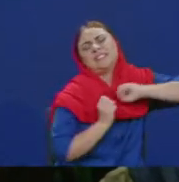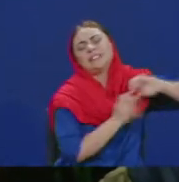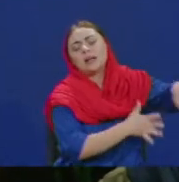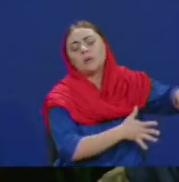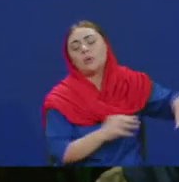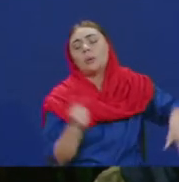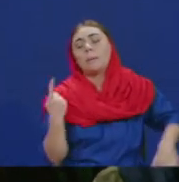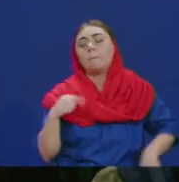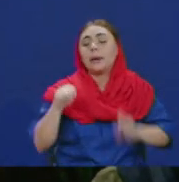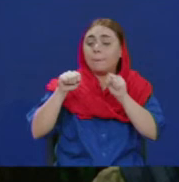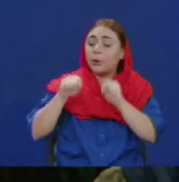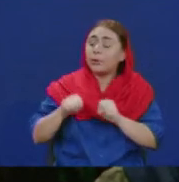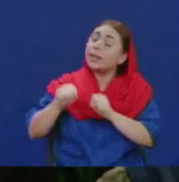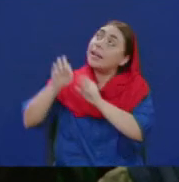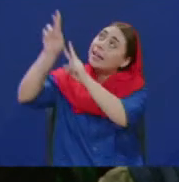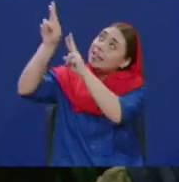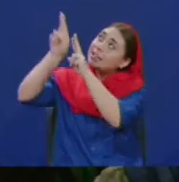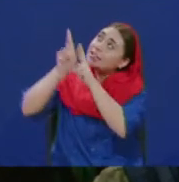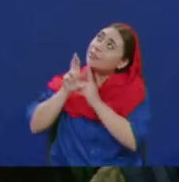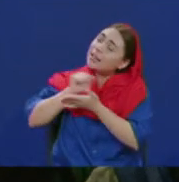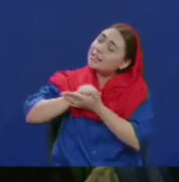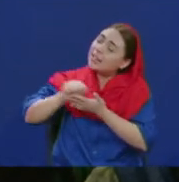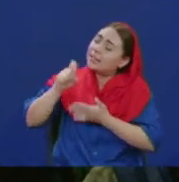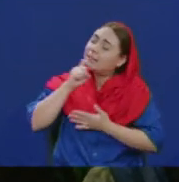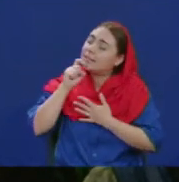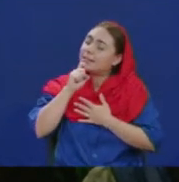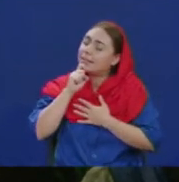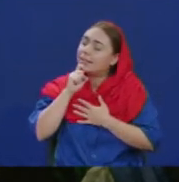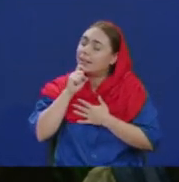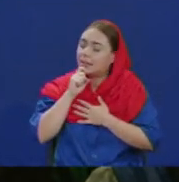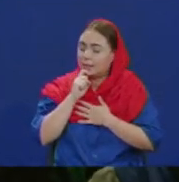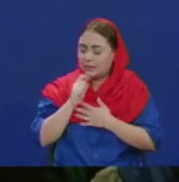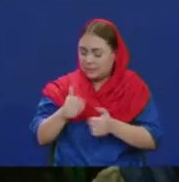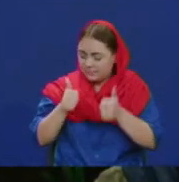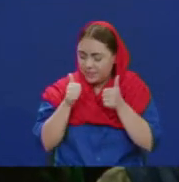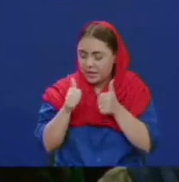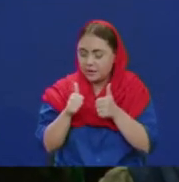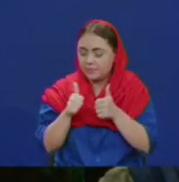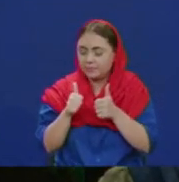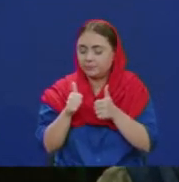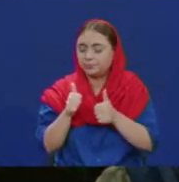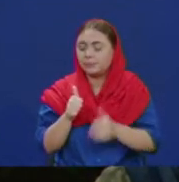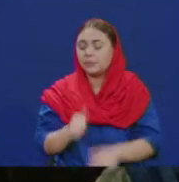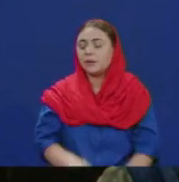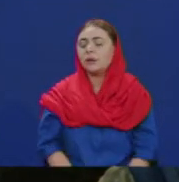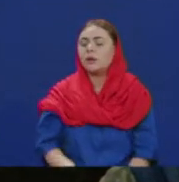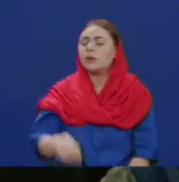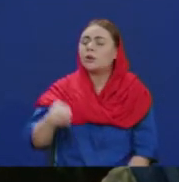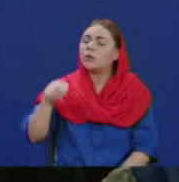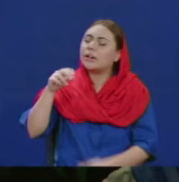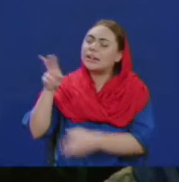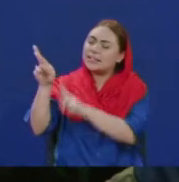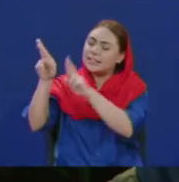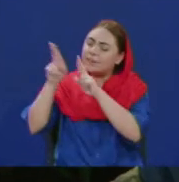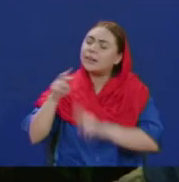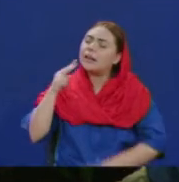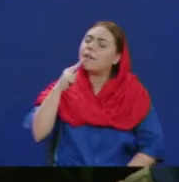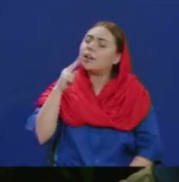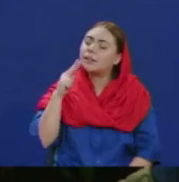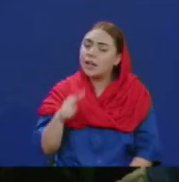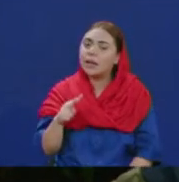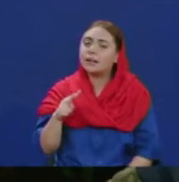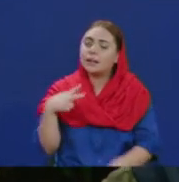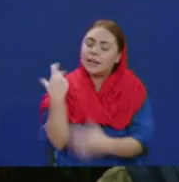esta fiesta con panes sin levadura, con panes de verdad,